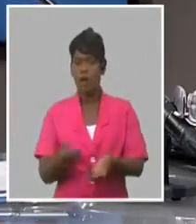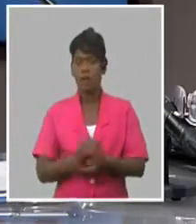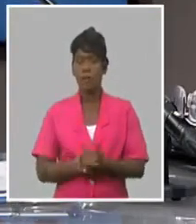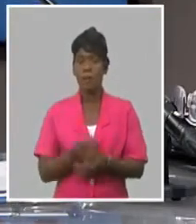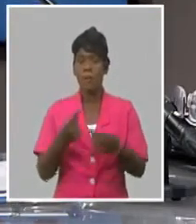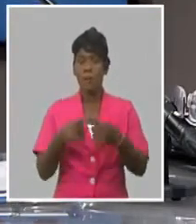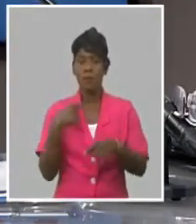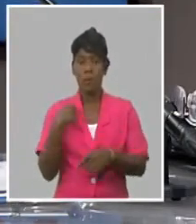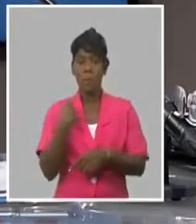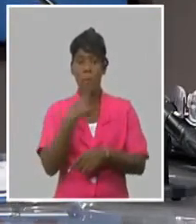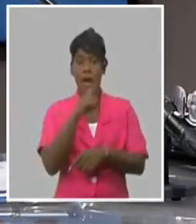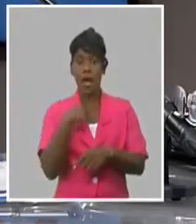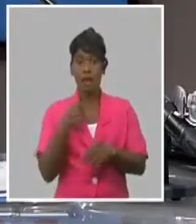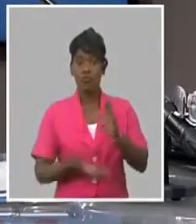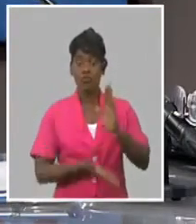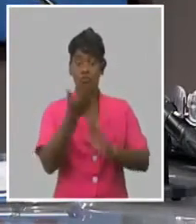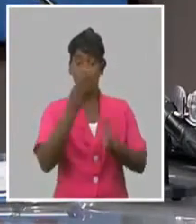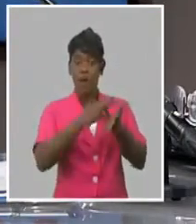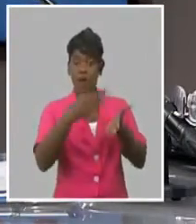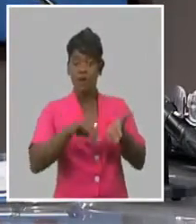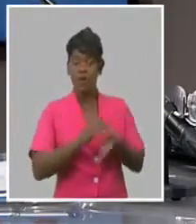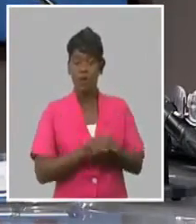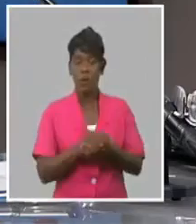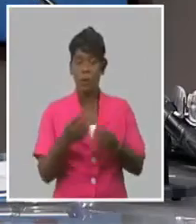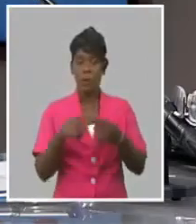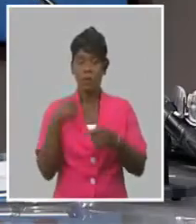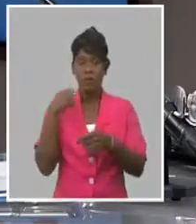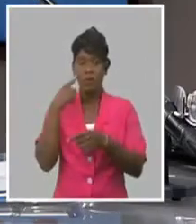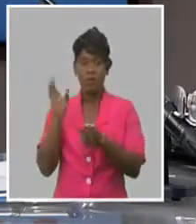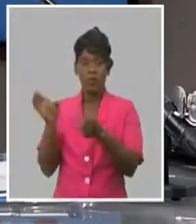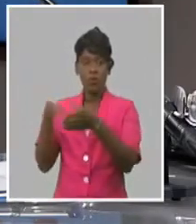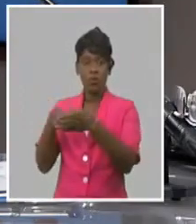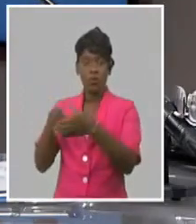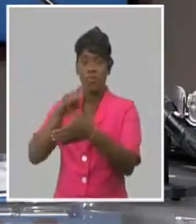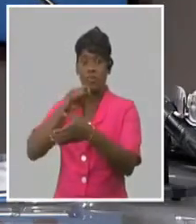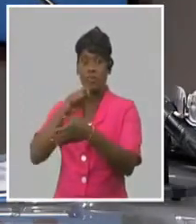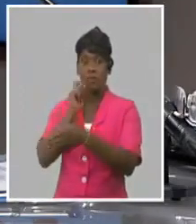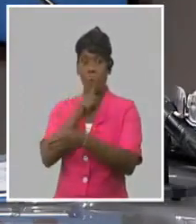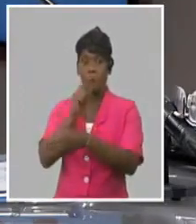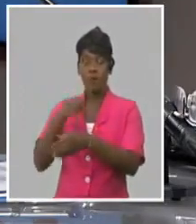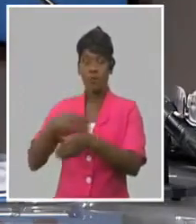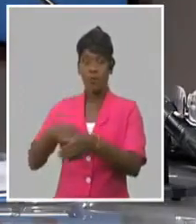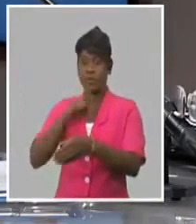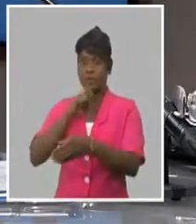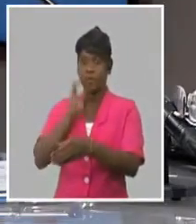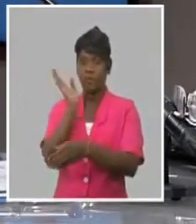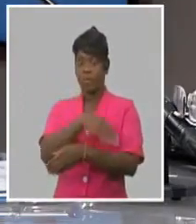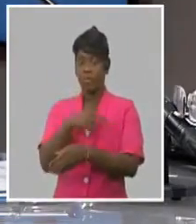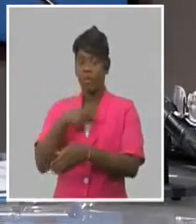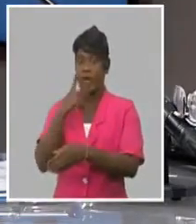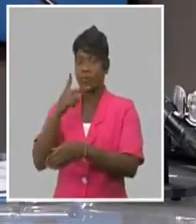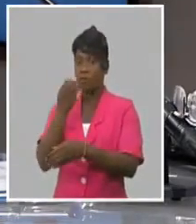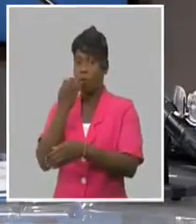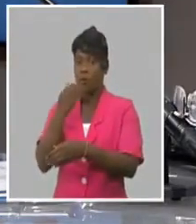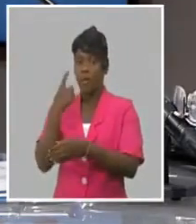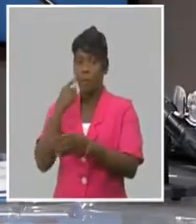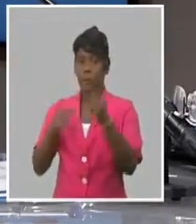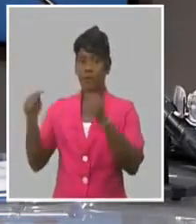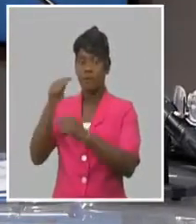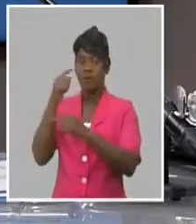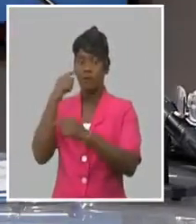arroz y localizamos un núcleo vulnerable, eso es lo que quiere decir que en Cuba, ni en este proceso, nadie va a quedar